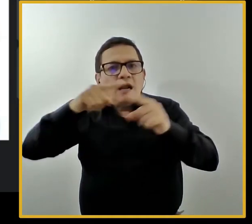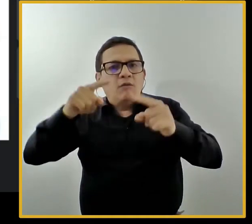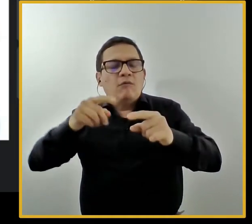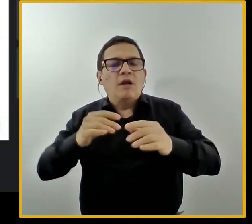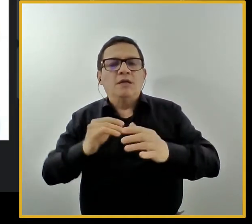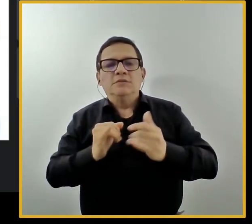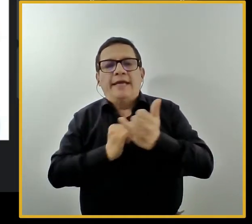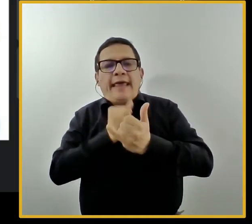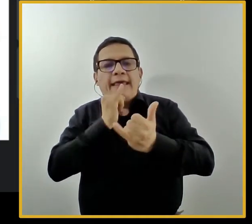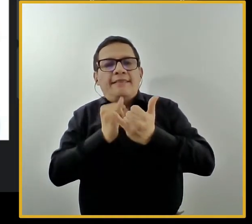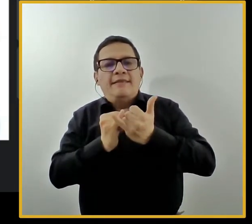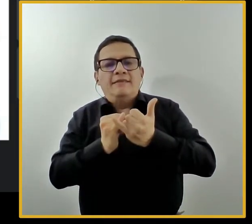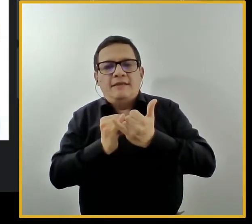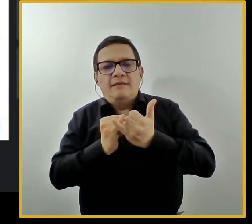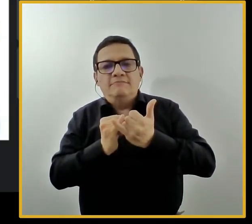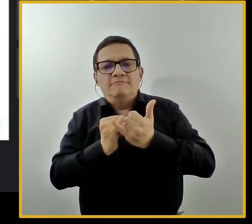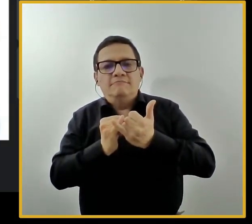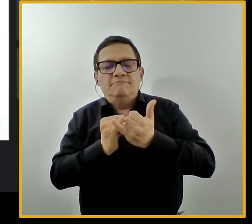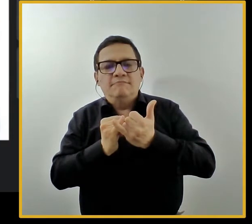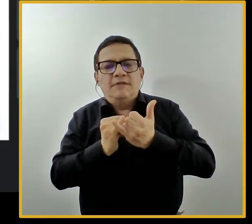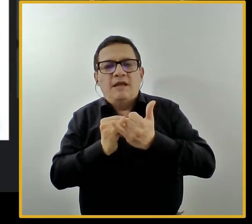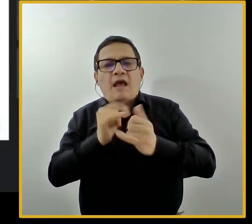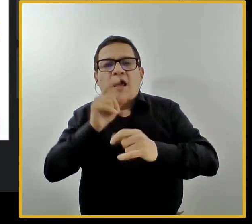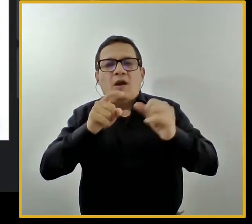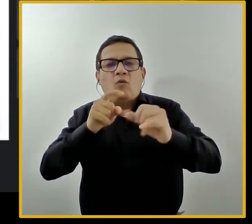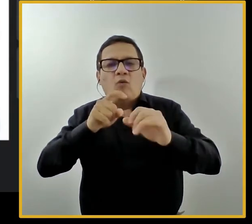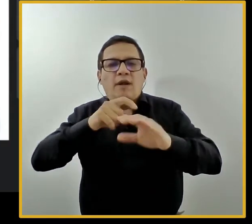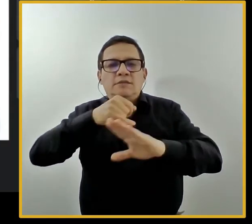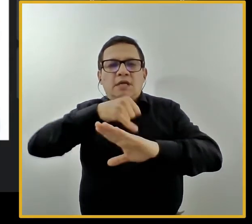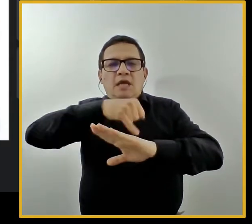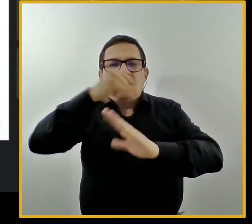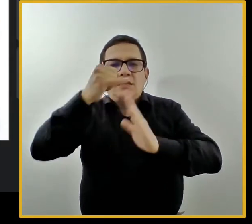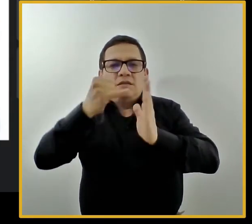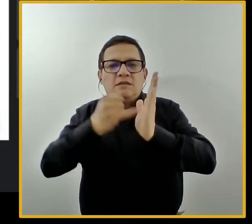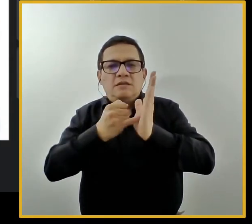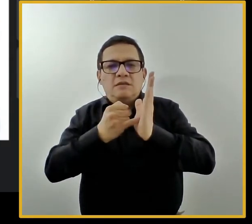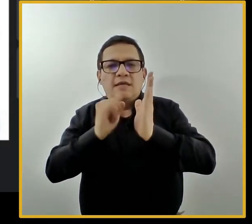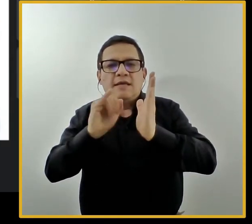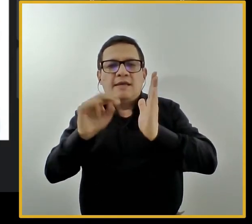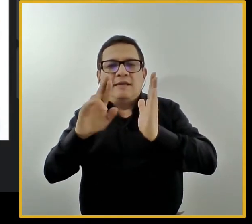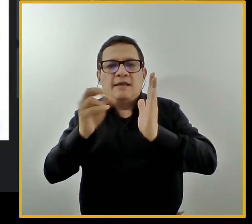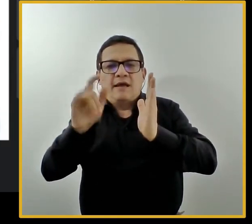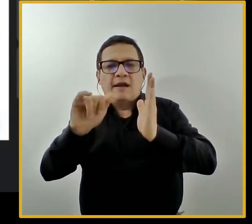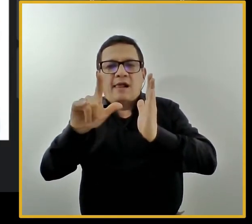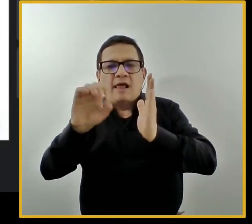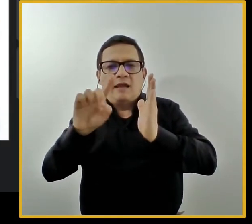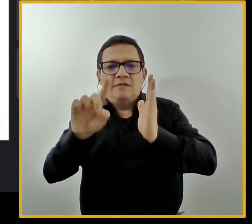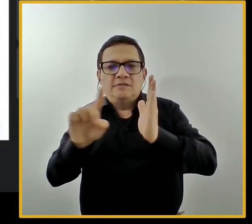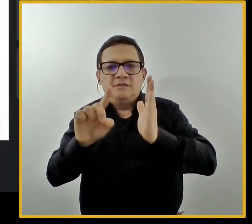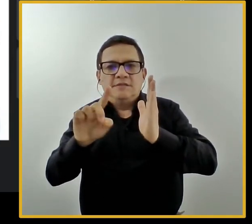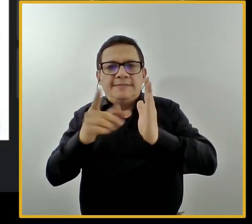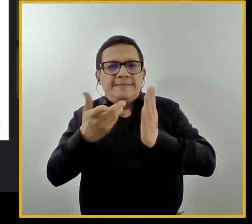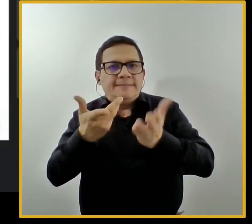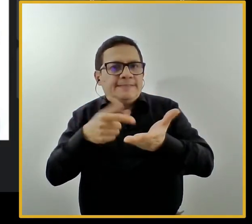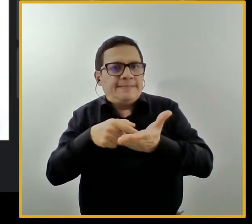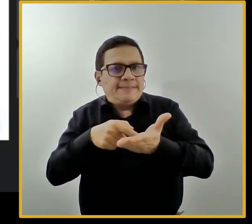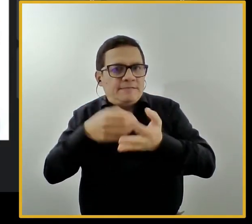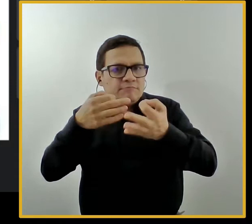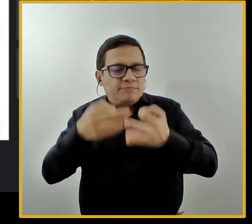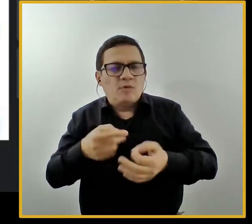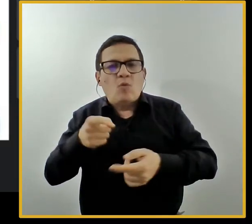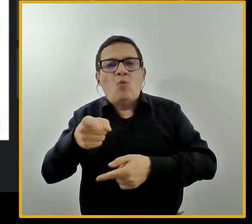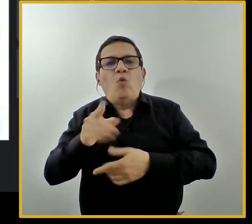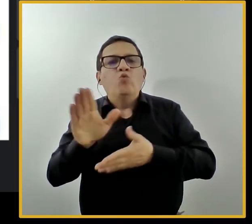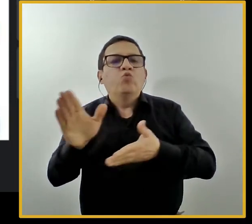identidades, algunas integrales que son inmediatas, ¿cierto? Para poder que en este curso